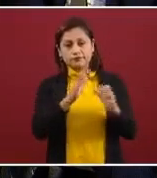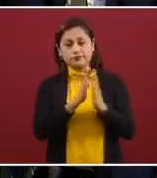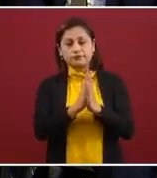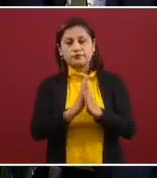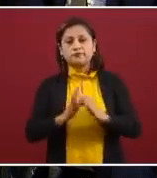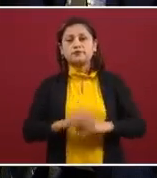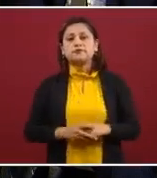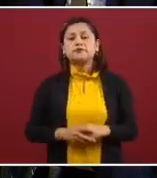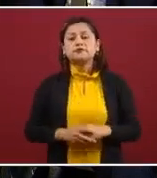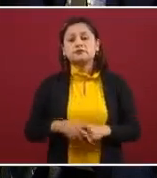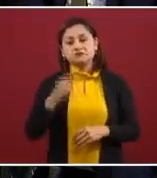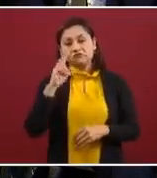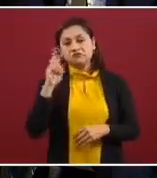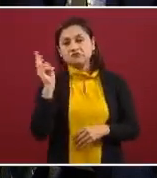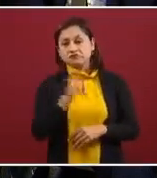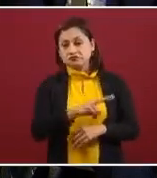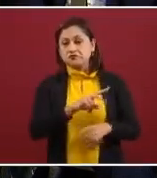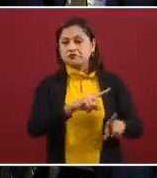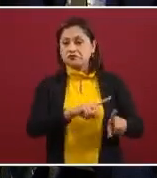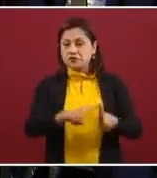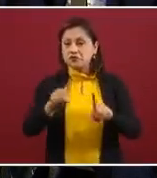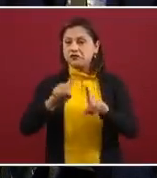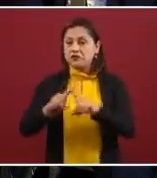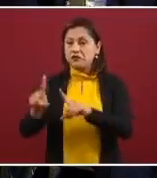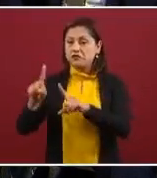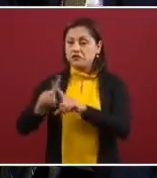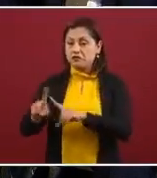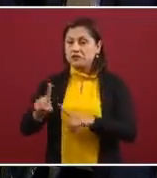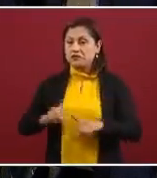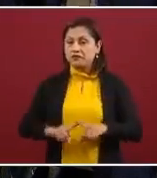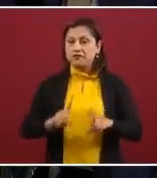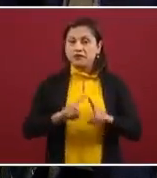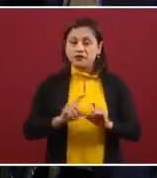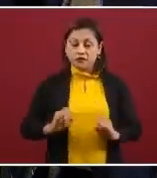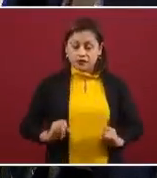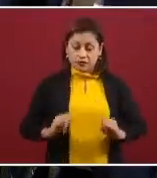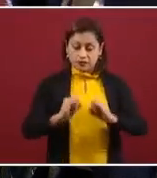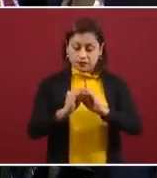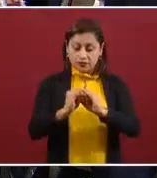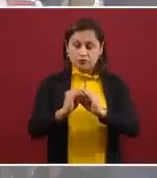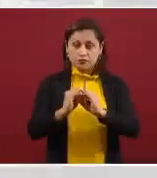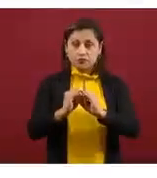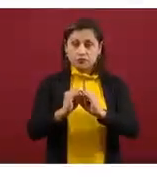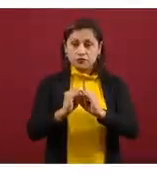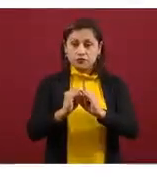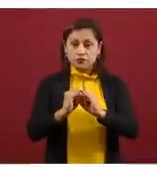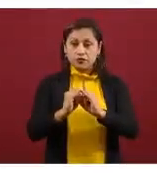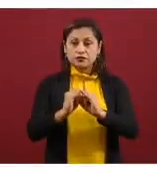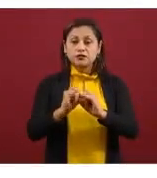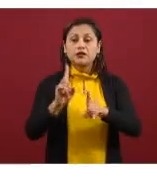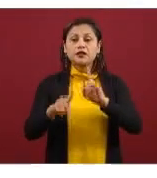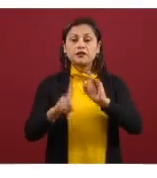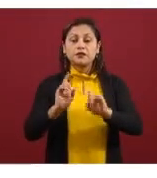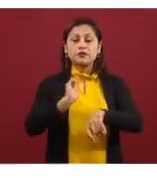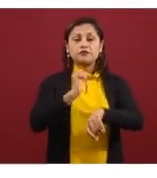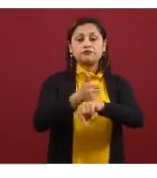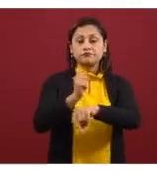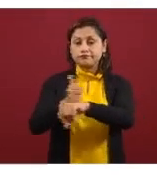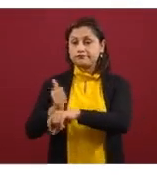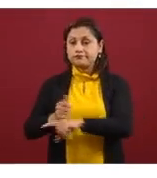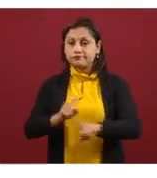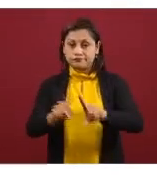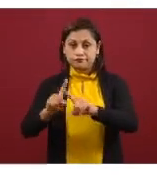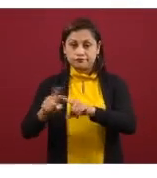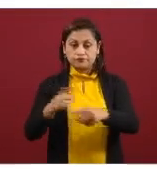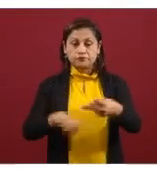hay notables diferencias entre las instituciones en cuanto a número de establecimientos de salud, fuente